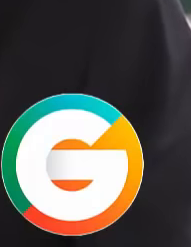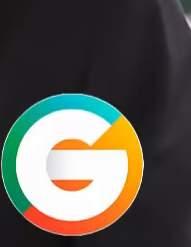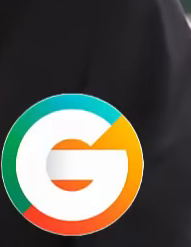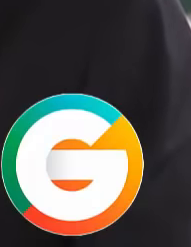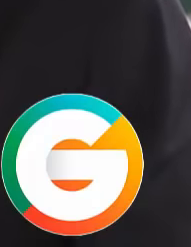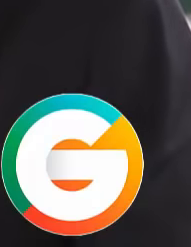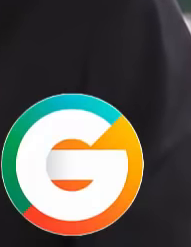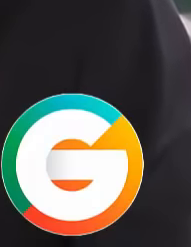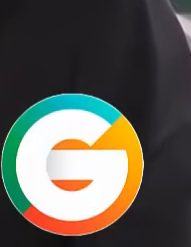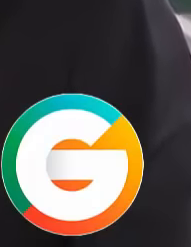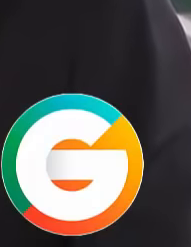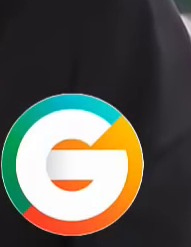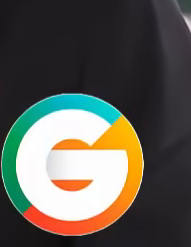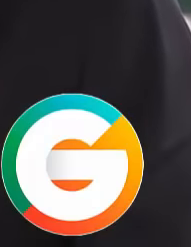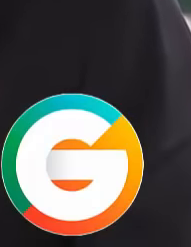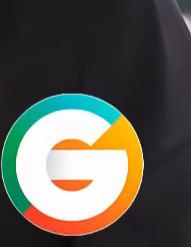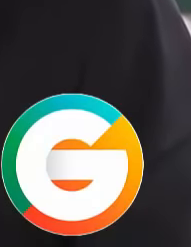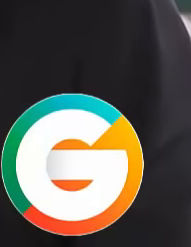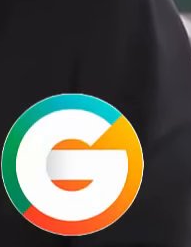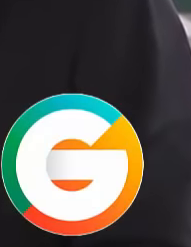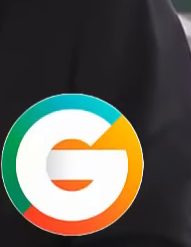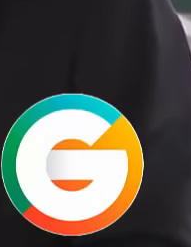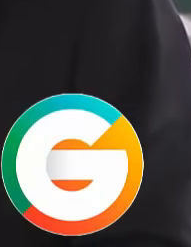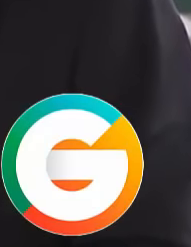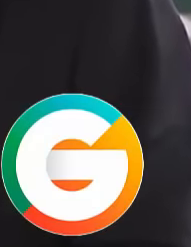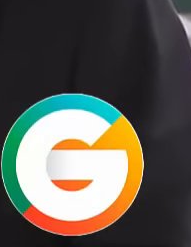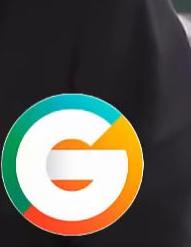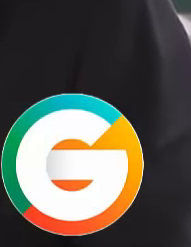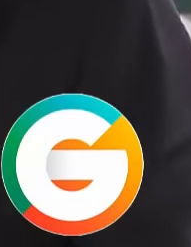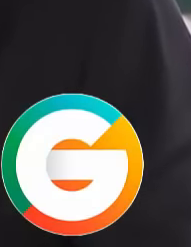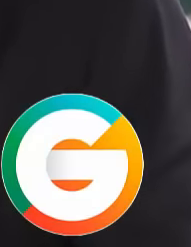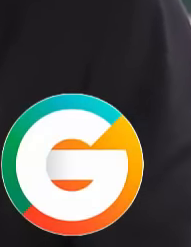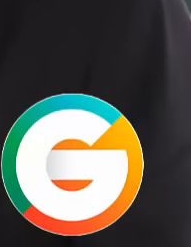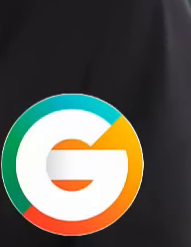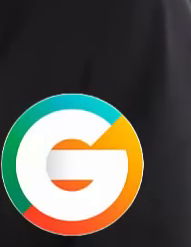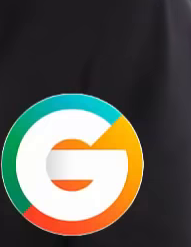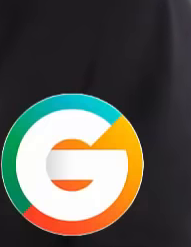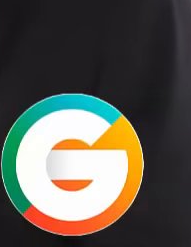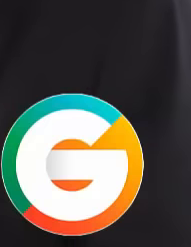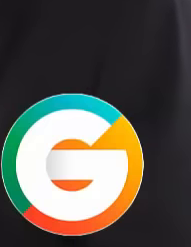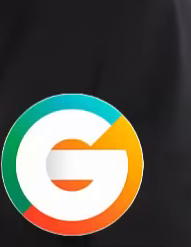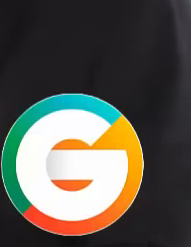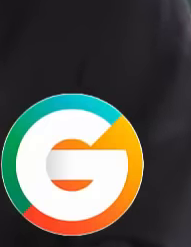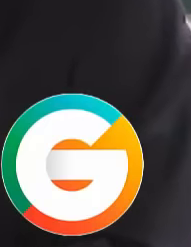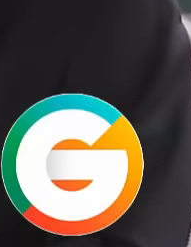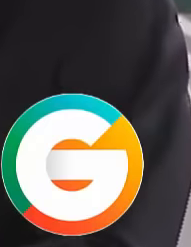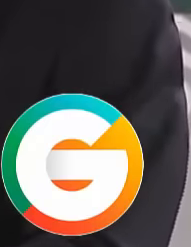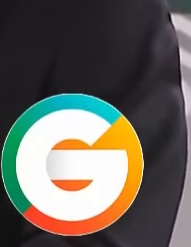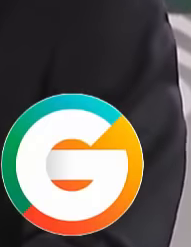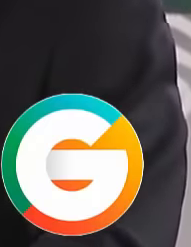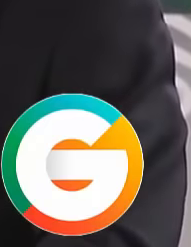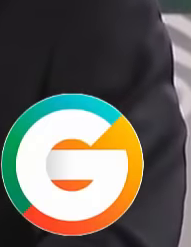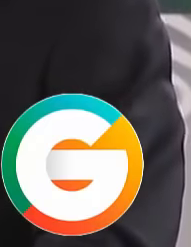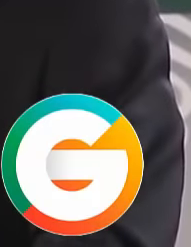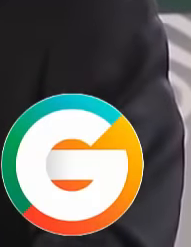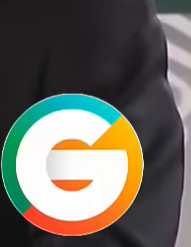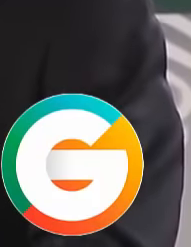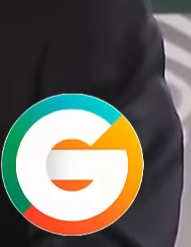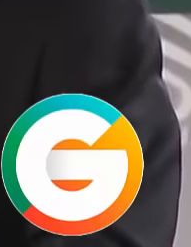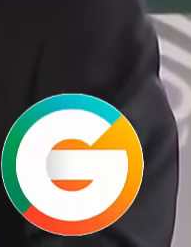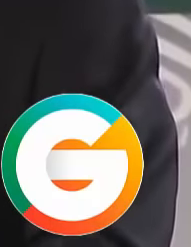de peligro. Posteriormente, los círculos del dispositivo adoptados para la seguridad del